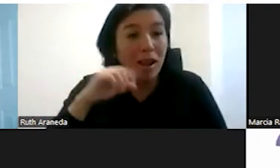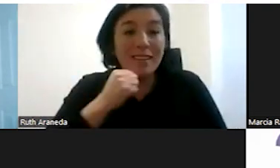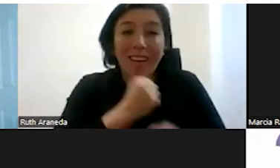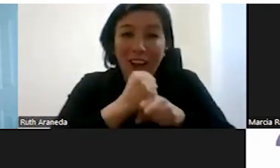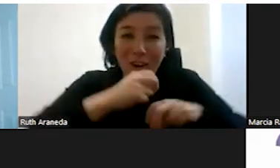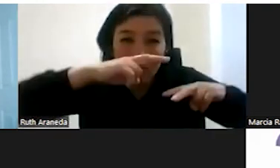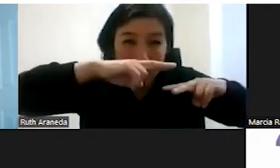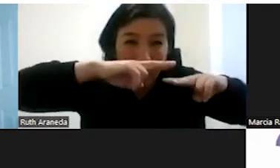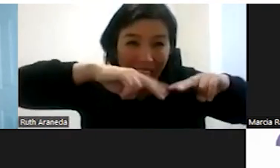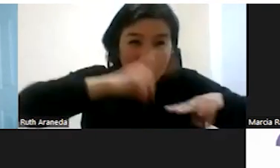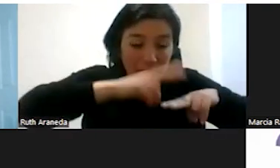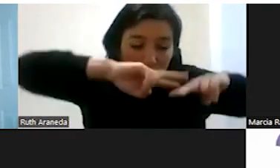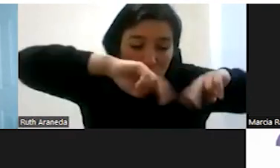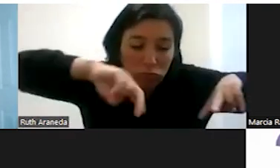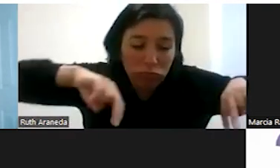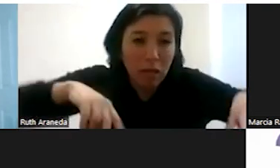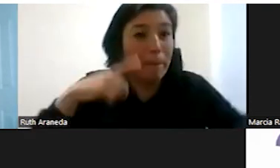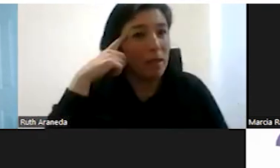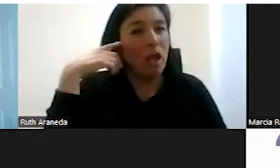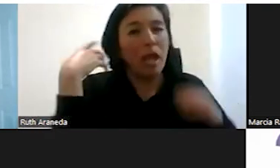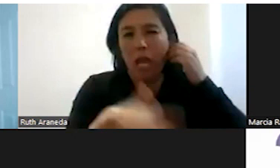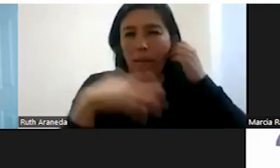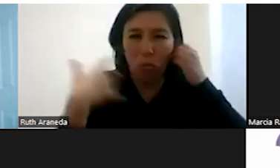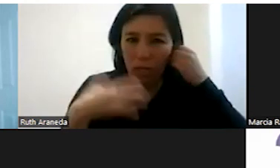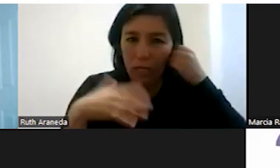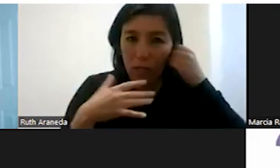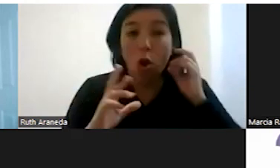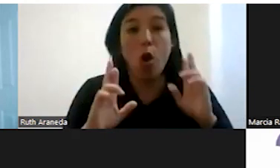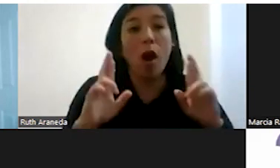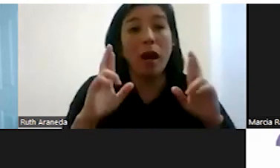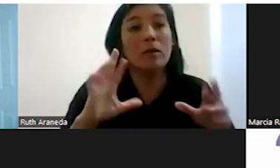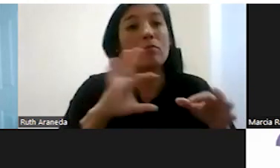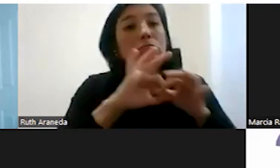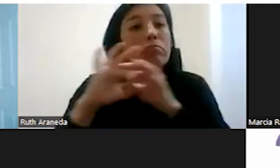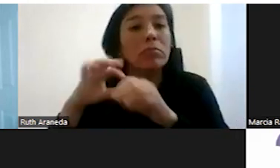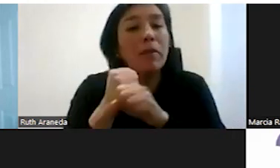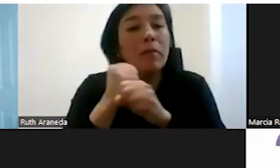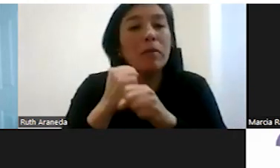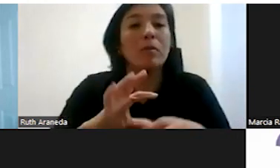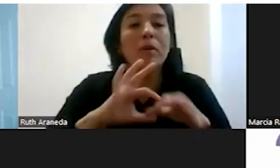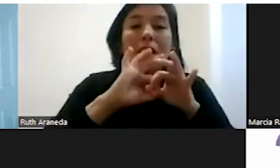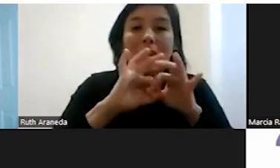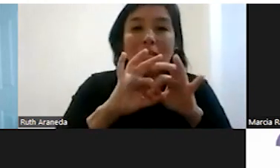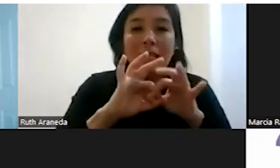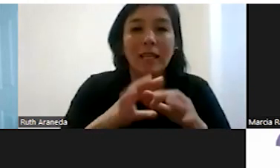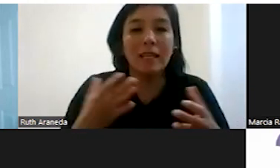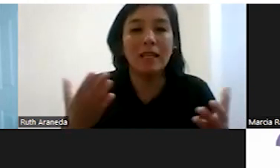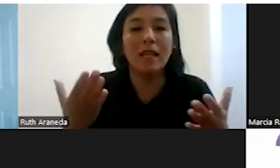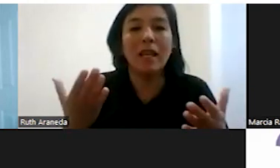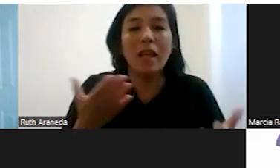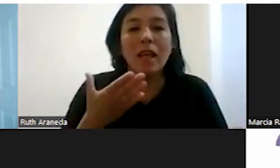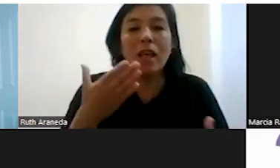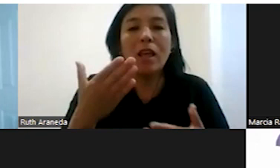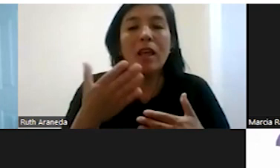una cosa muy muy importante, así que ojalá podamos seguir con esto. Muchísimas gracias. ¿Y cómo va a quedar? ¿Dónde van a ir a